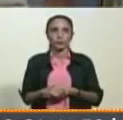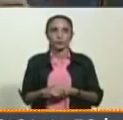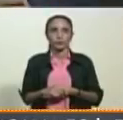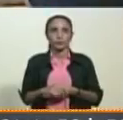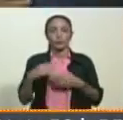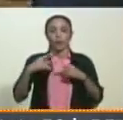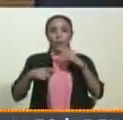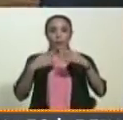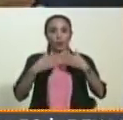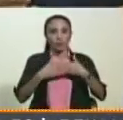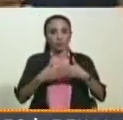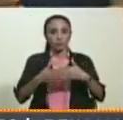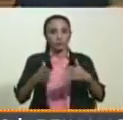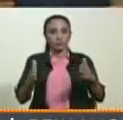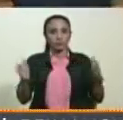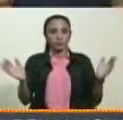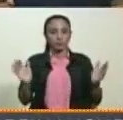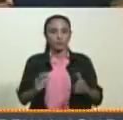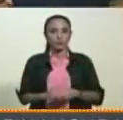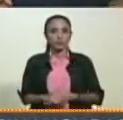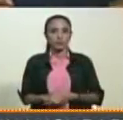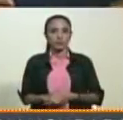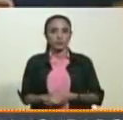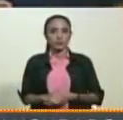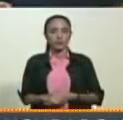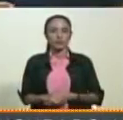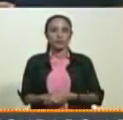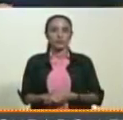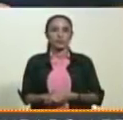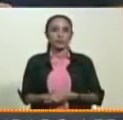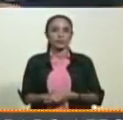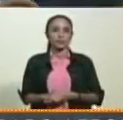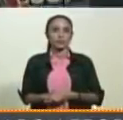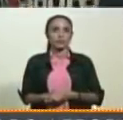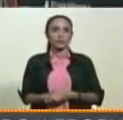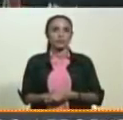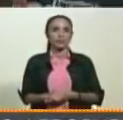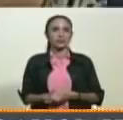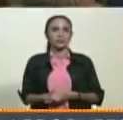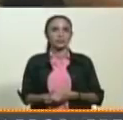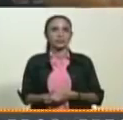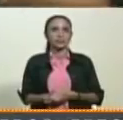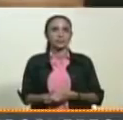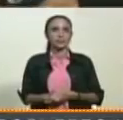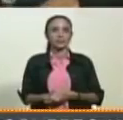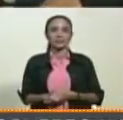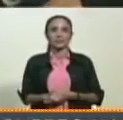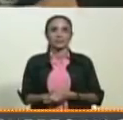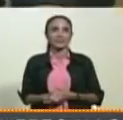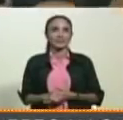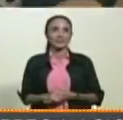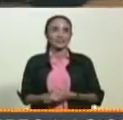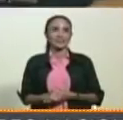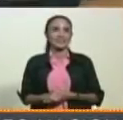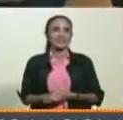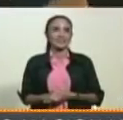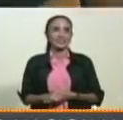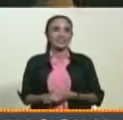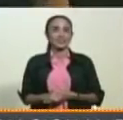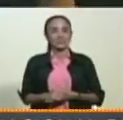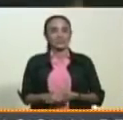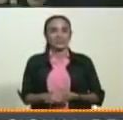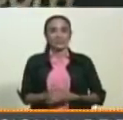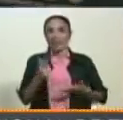abre sus puertas para las parturientas carabobeñas. Adelante, ven, Rafael. Bueno,